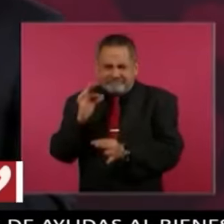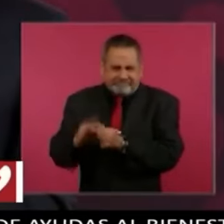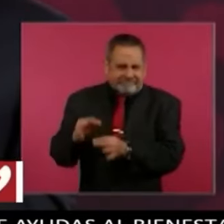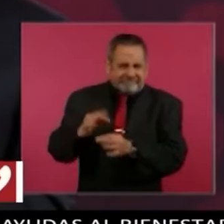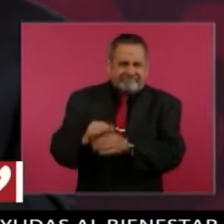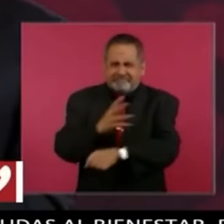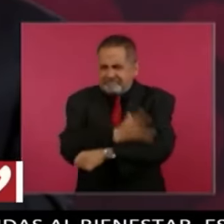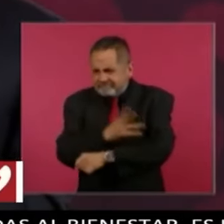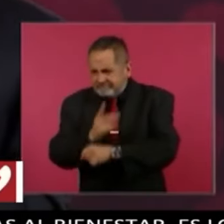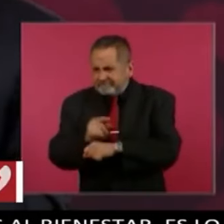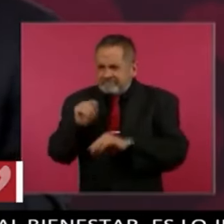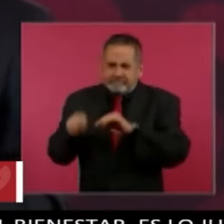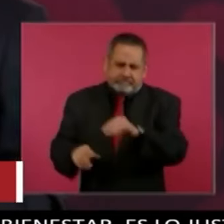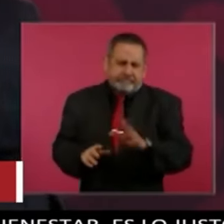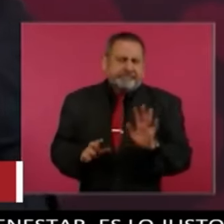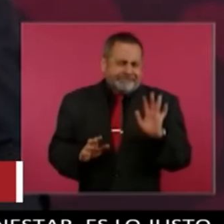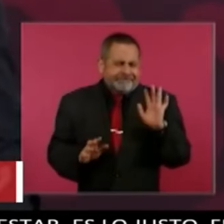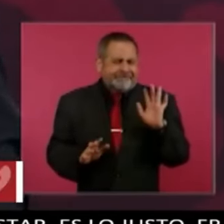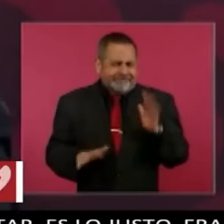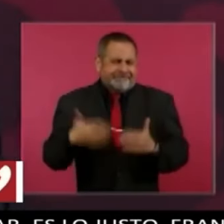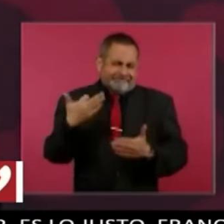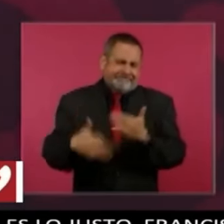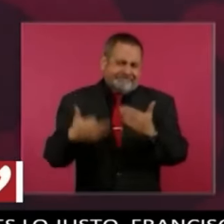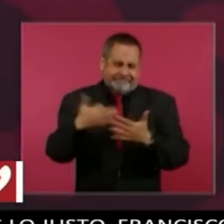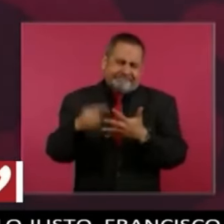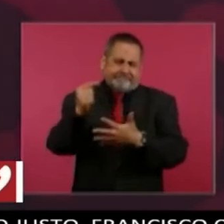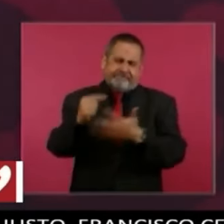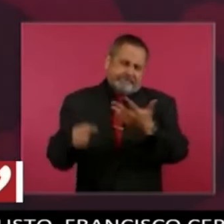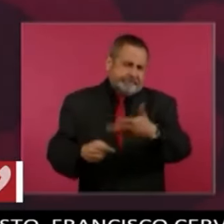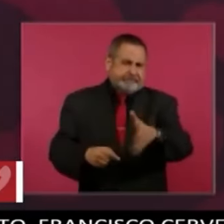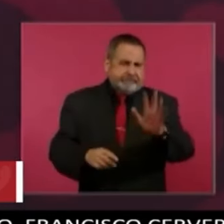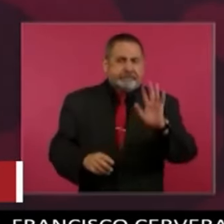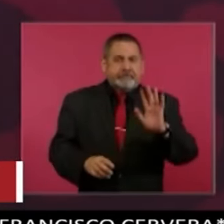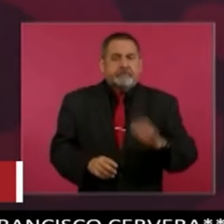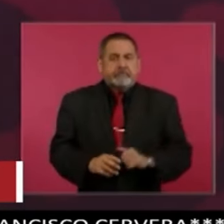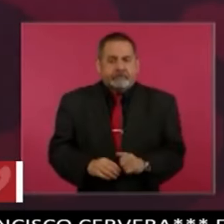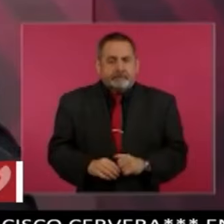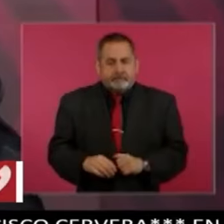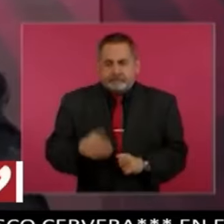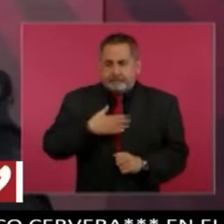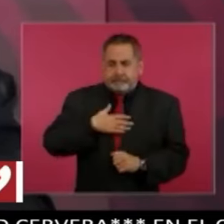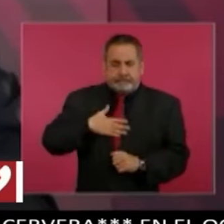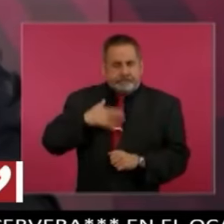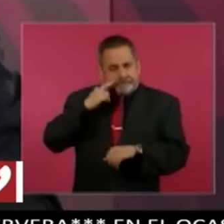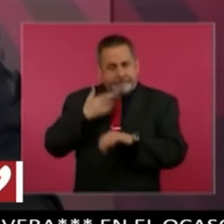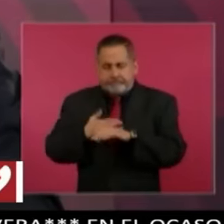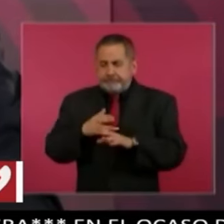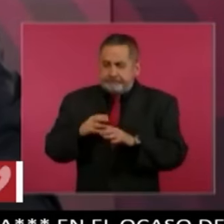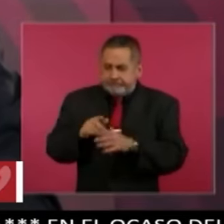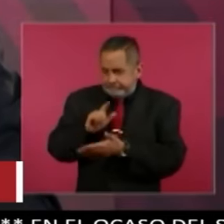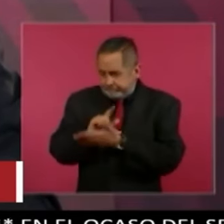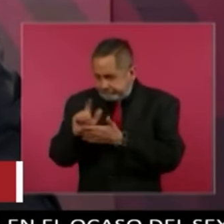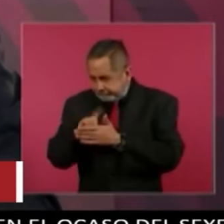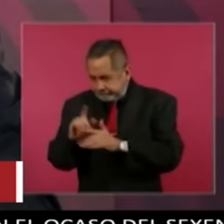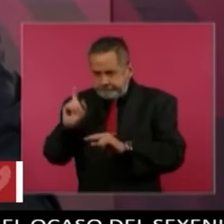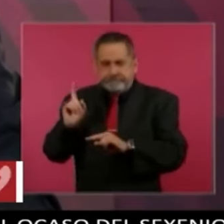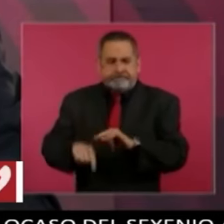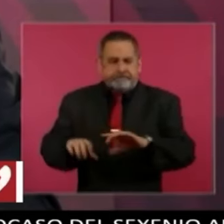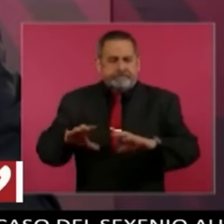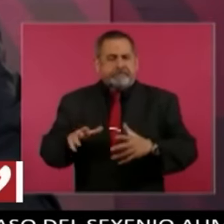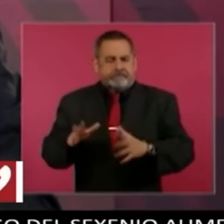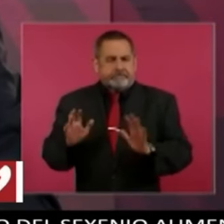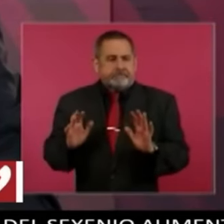cubrirse del riesgo de la sanción que pueden dictar las autoridades electorales por estarse llevando a